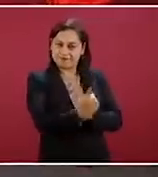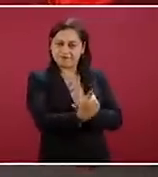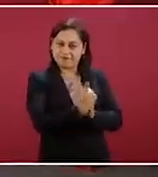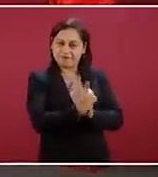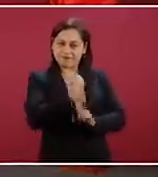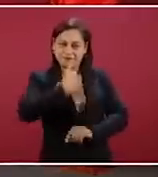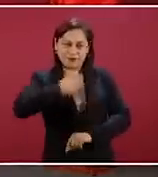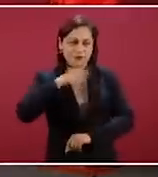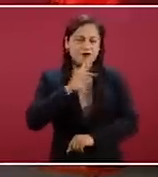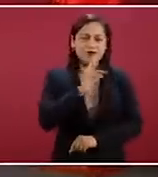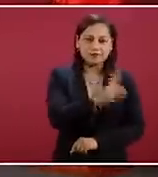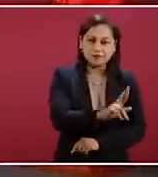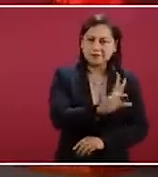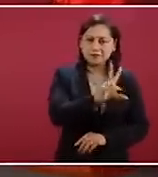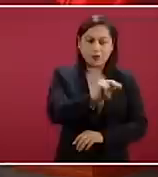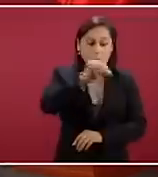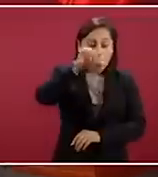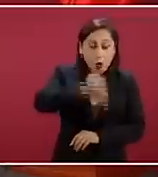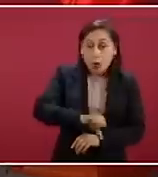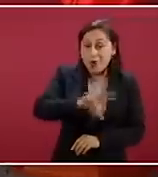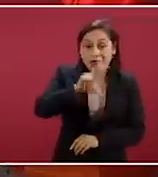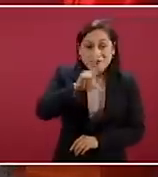ahora hacerlo. Mañana.